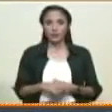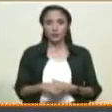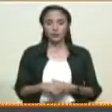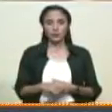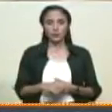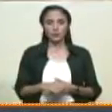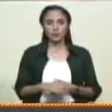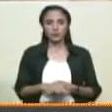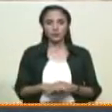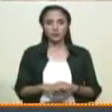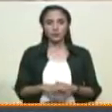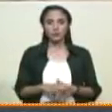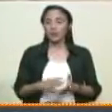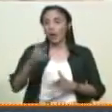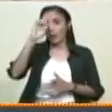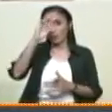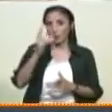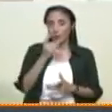los llevó